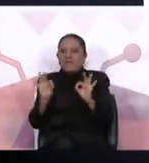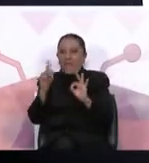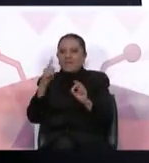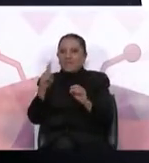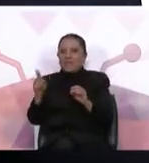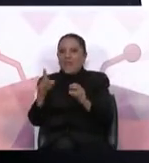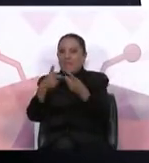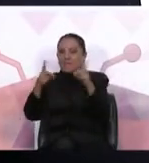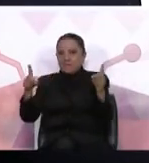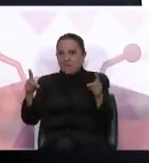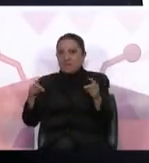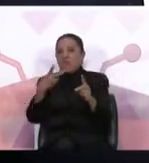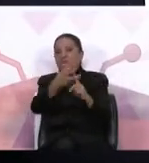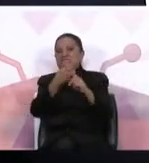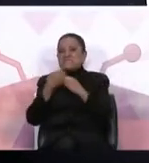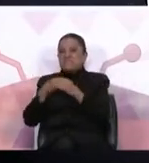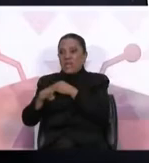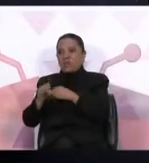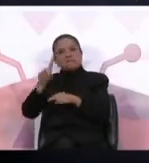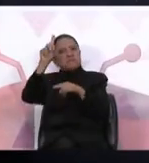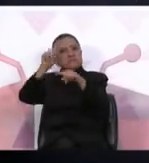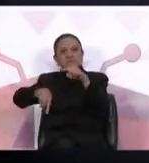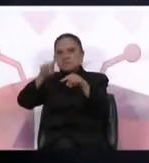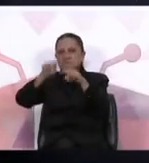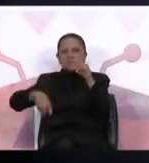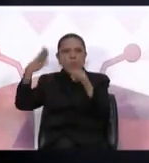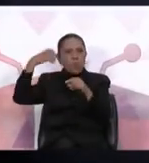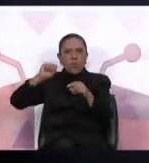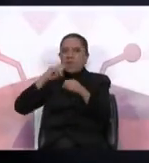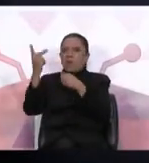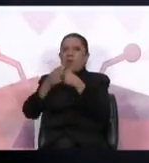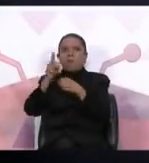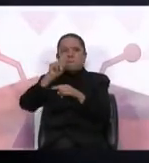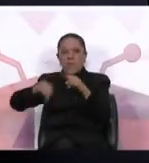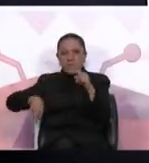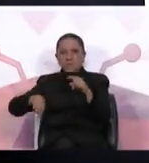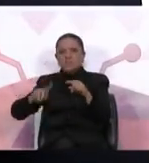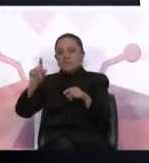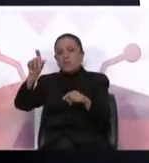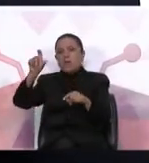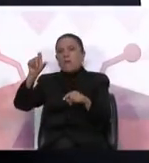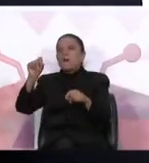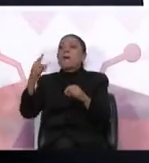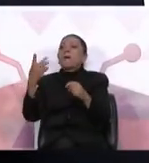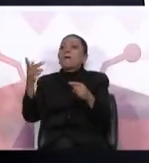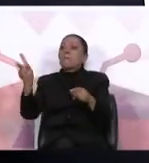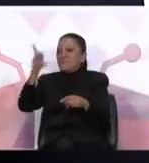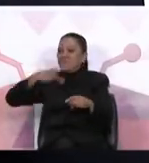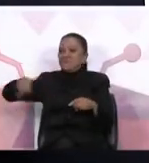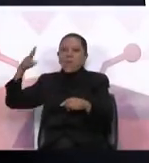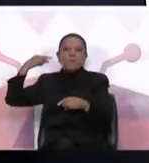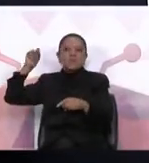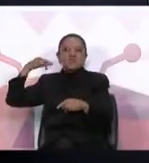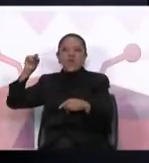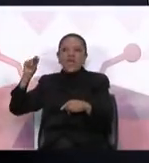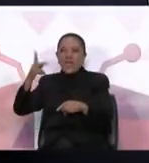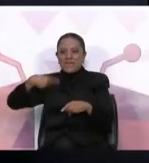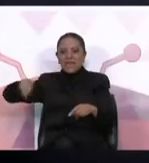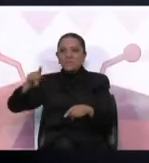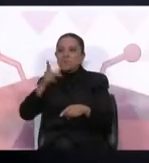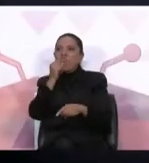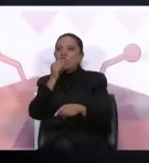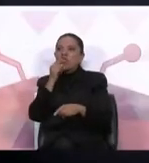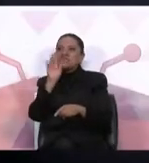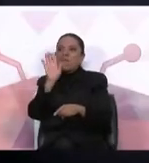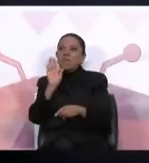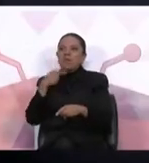debemos erradicar los de morelos y del país autodefensas que surgen y hay que tener atención porque por eso están ahí